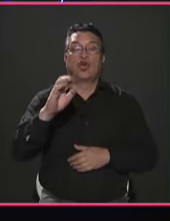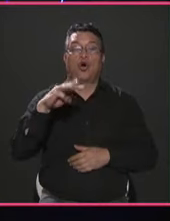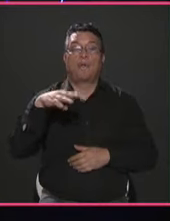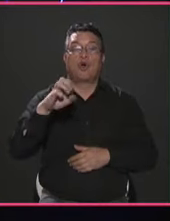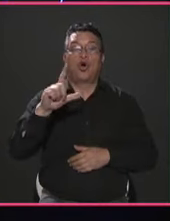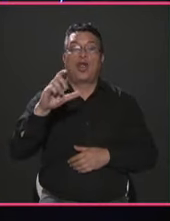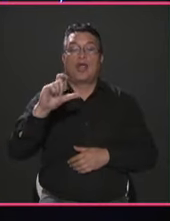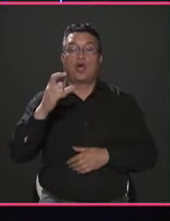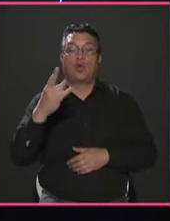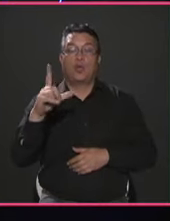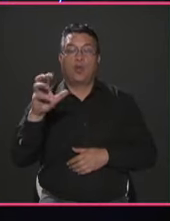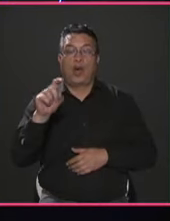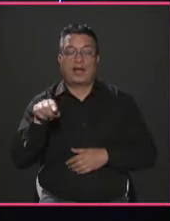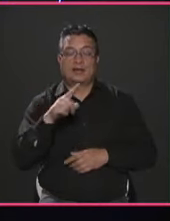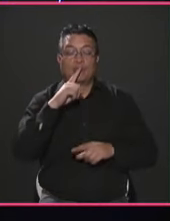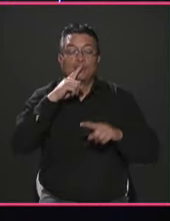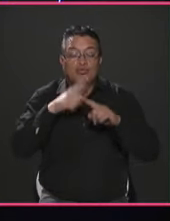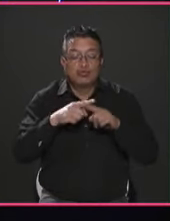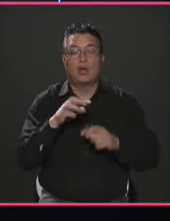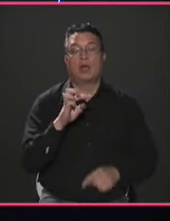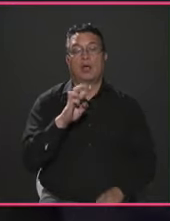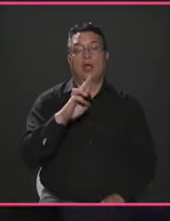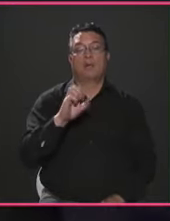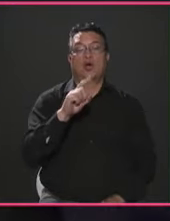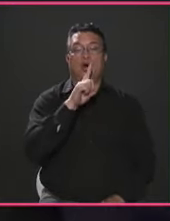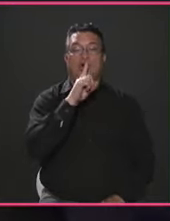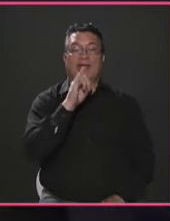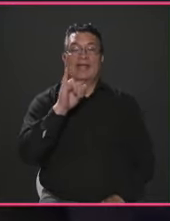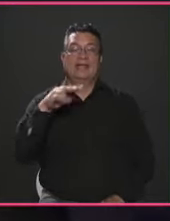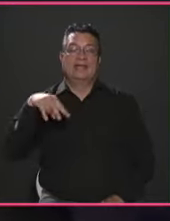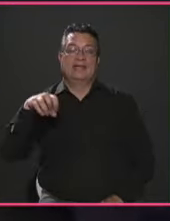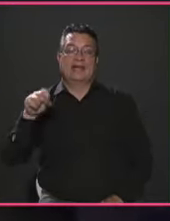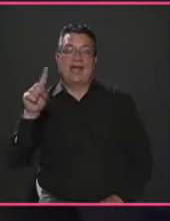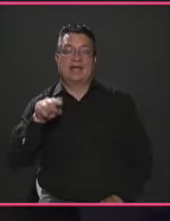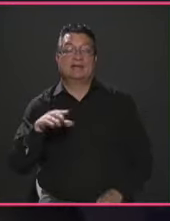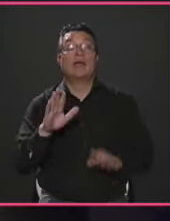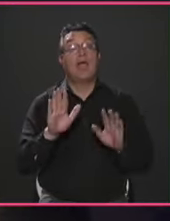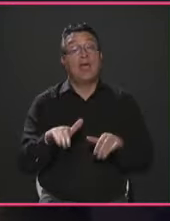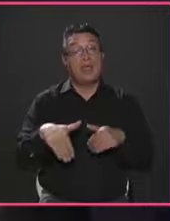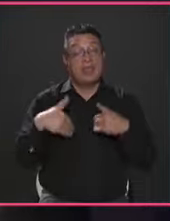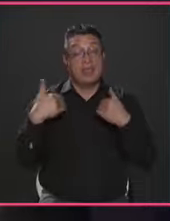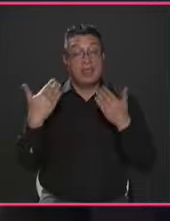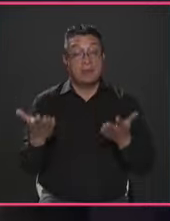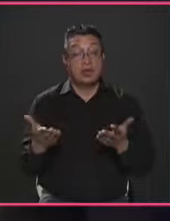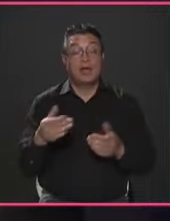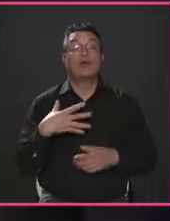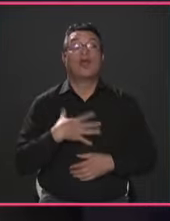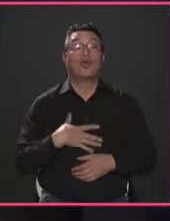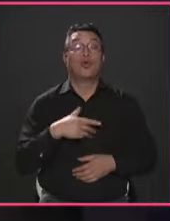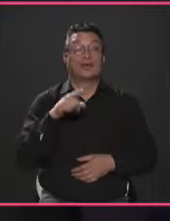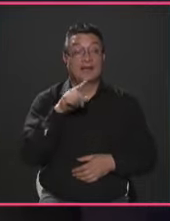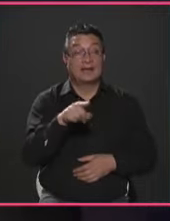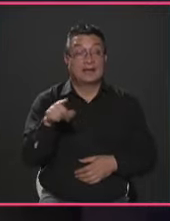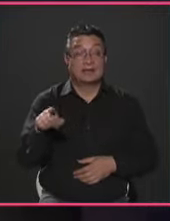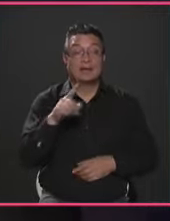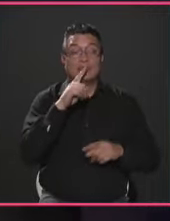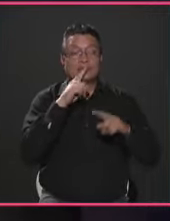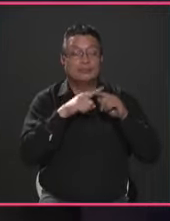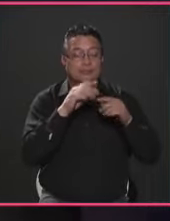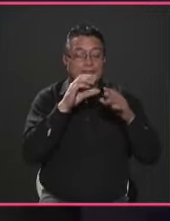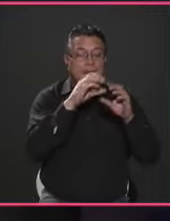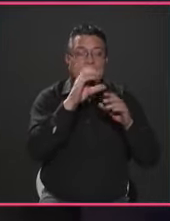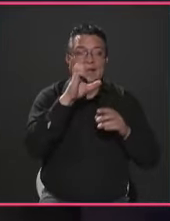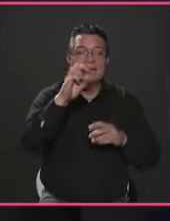llaman proteínas y luego lo que nos gusta esa proteínas son las enzimas que